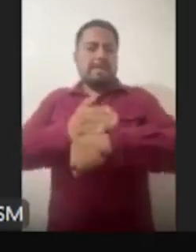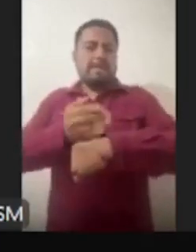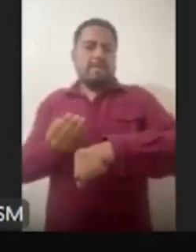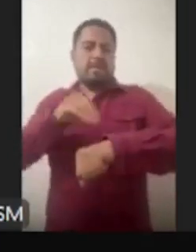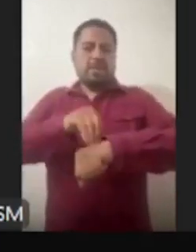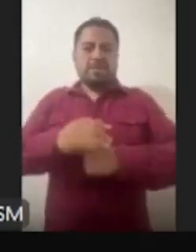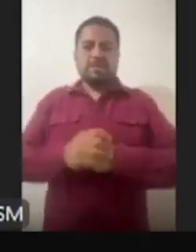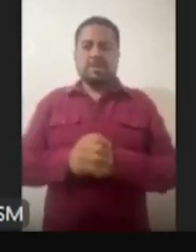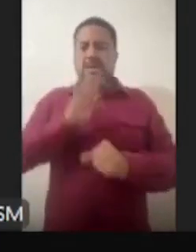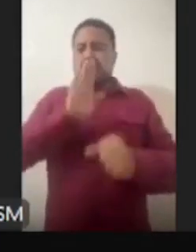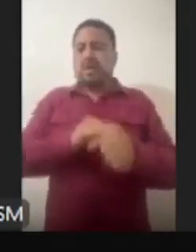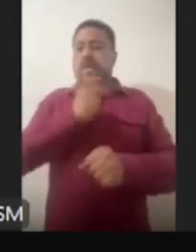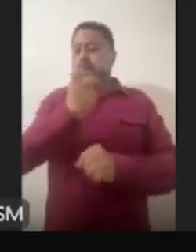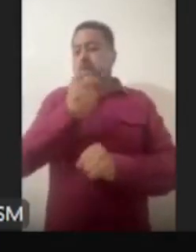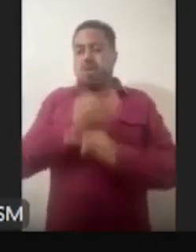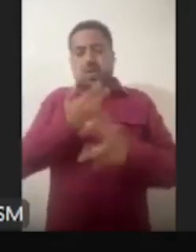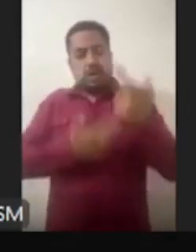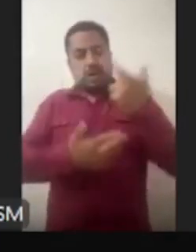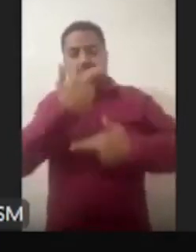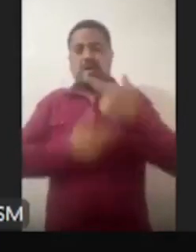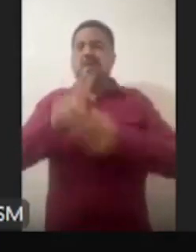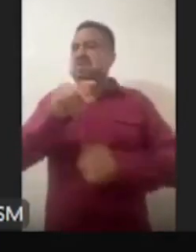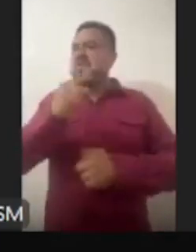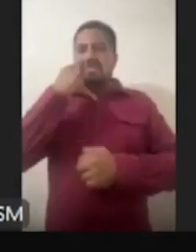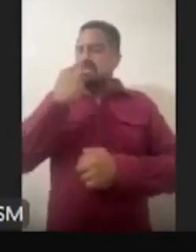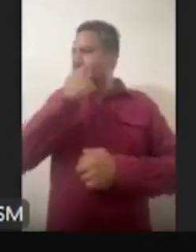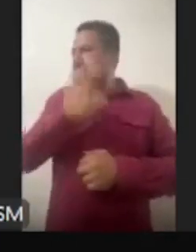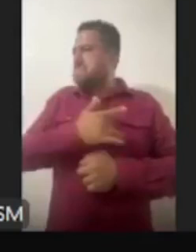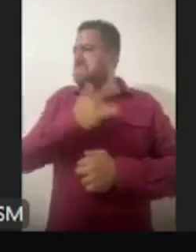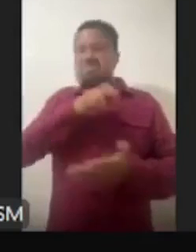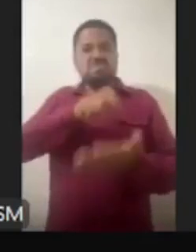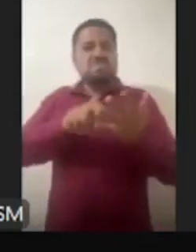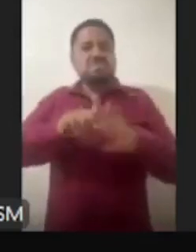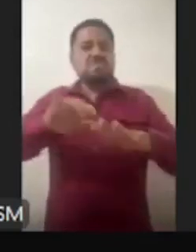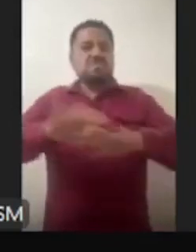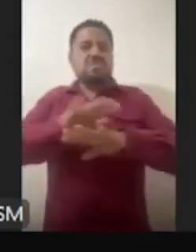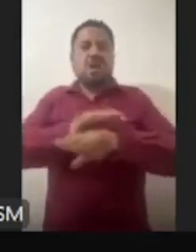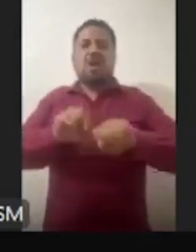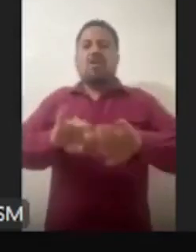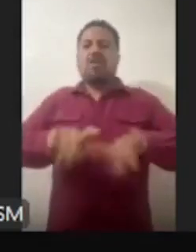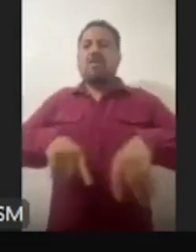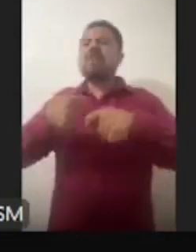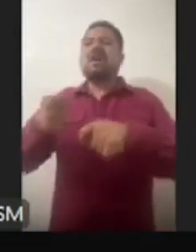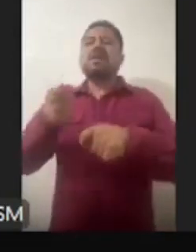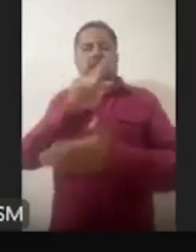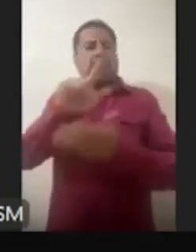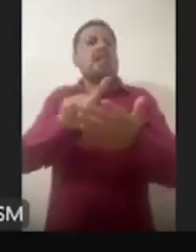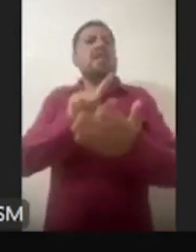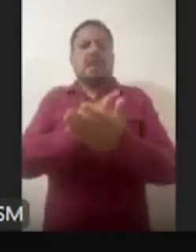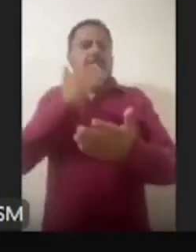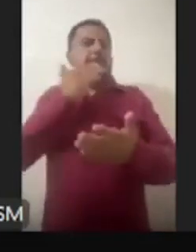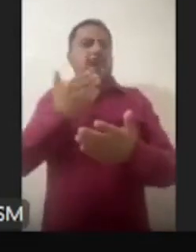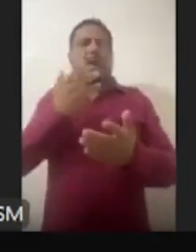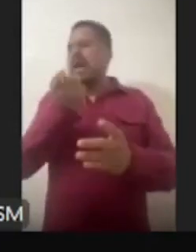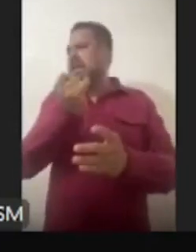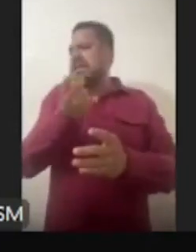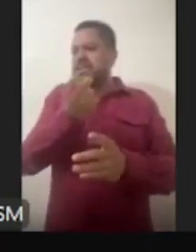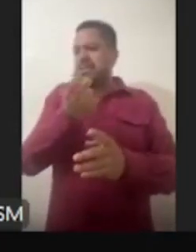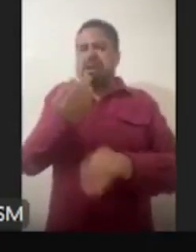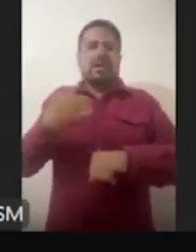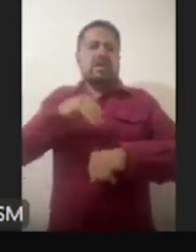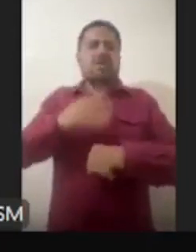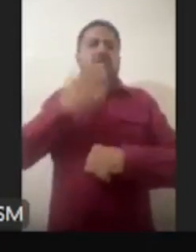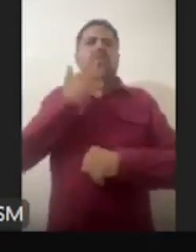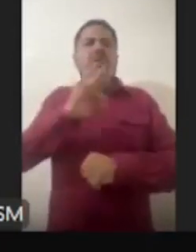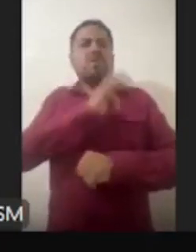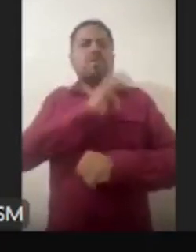dicha revocación no es susceptible de modificación y en consecuencia el oficio recurrido tiene sustento legal. Asimismo, es infundado porque no es posible estudiar el planteamiento del